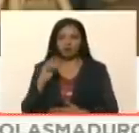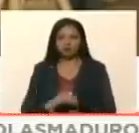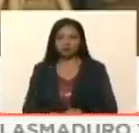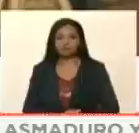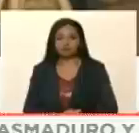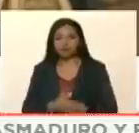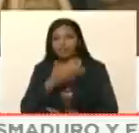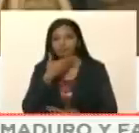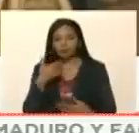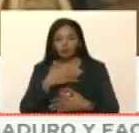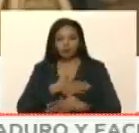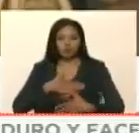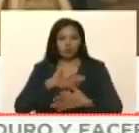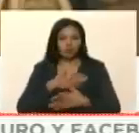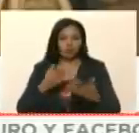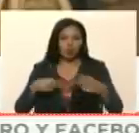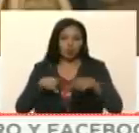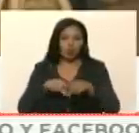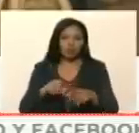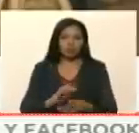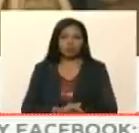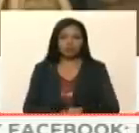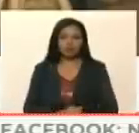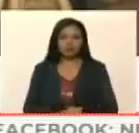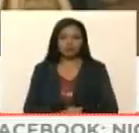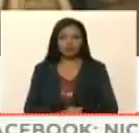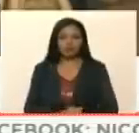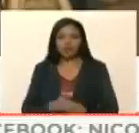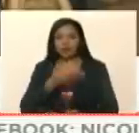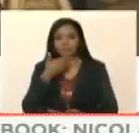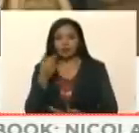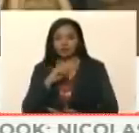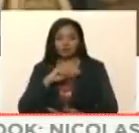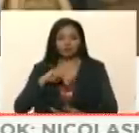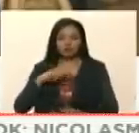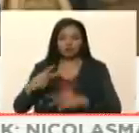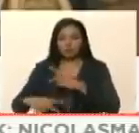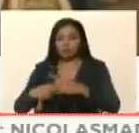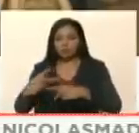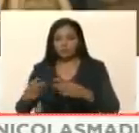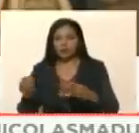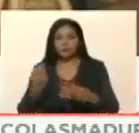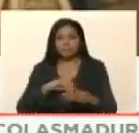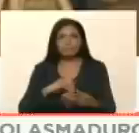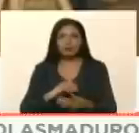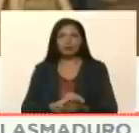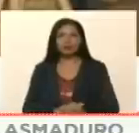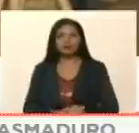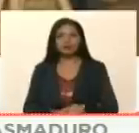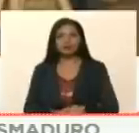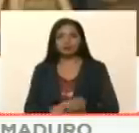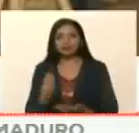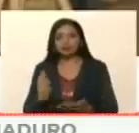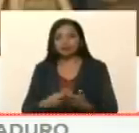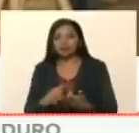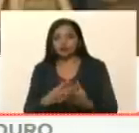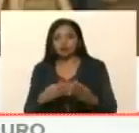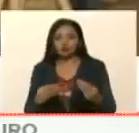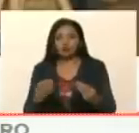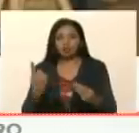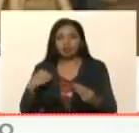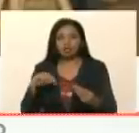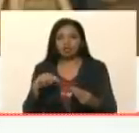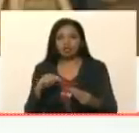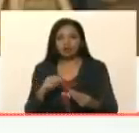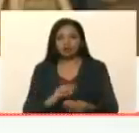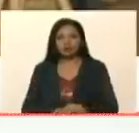mejores condiciones. En las mejores condiciones de comercio, de distribución, de mercado, de precio. En las mejores